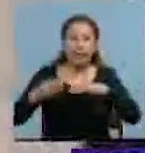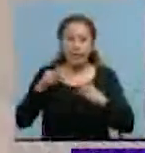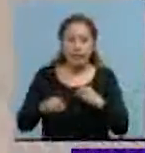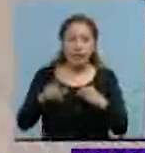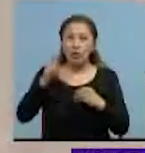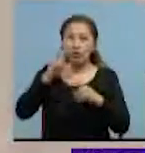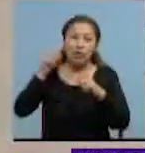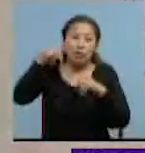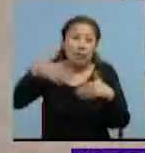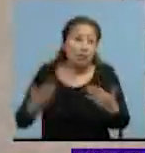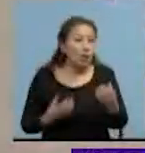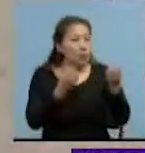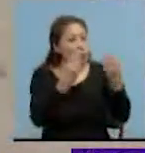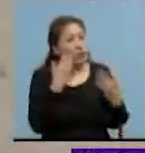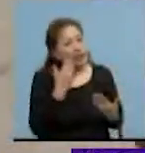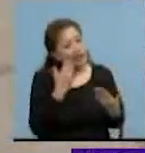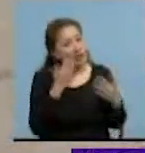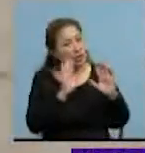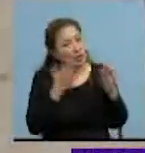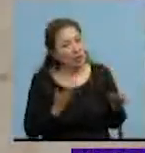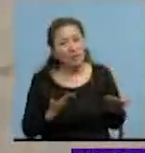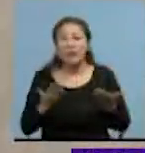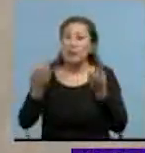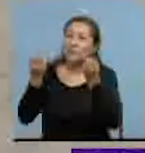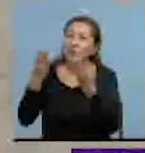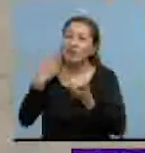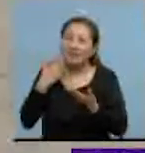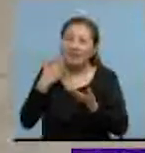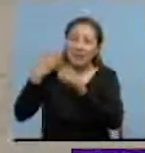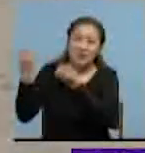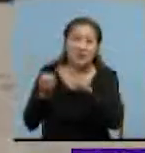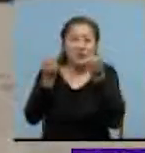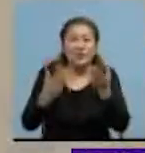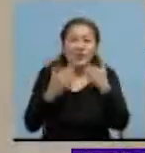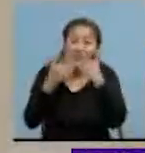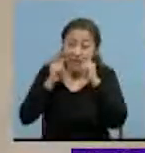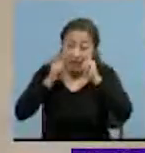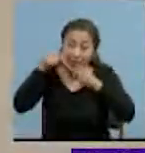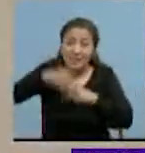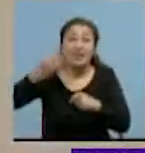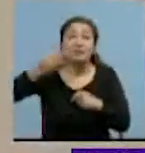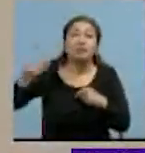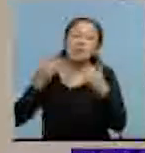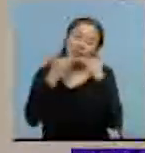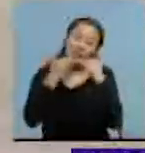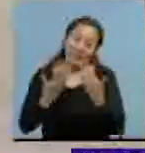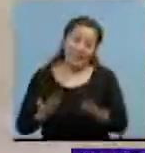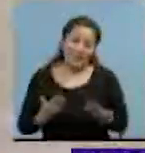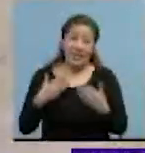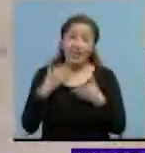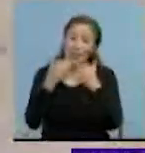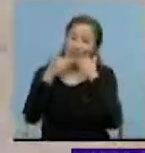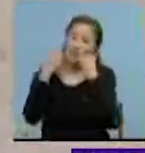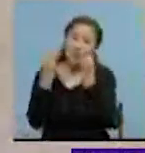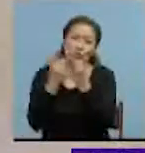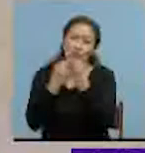este evento. Bueno, buenas tardes Alberto, ¿cómo le va? ¿Cómo les va? Bienvenidos a todos, gracias por visitar Purmamarca, gracias, la verdad estamos muy agradecidos